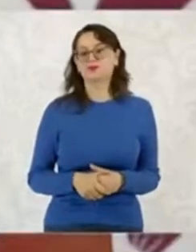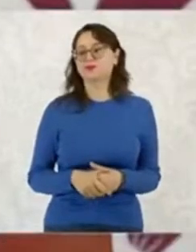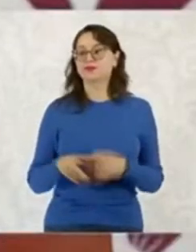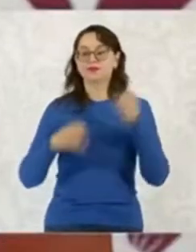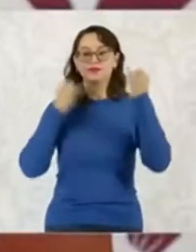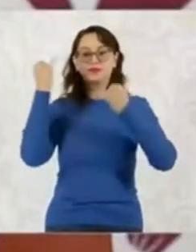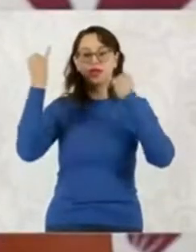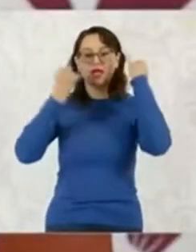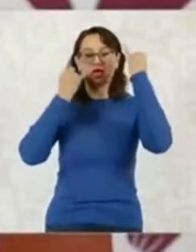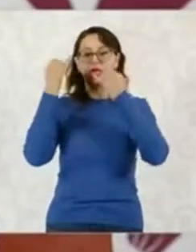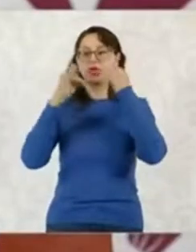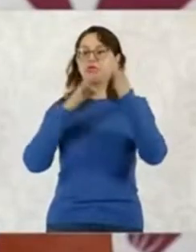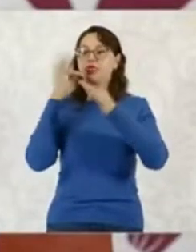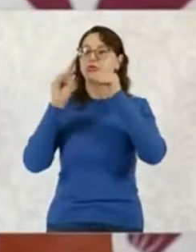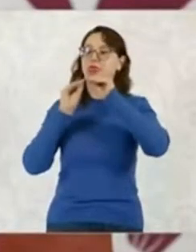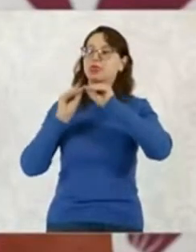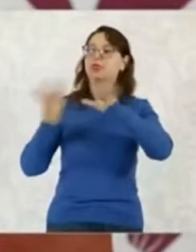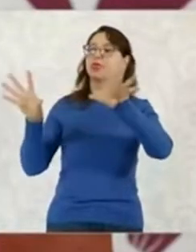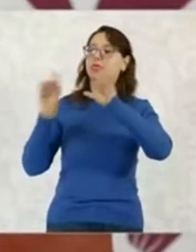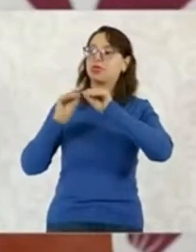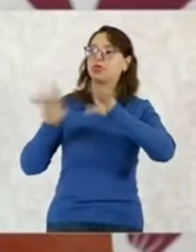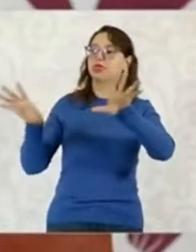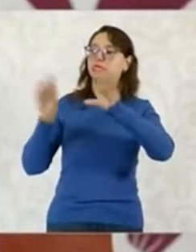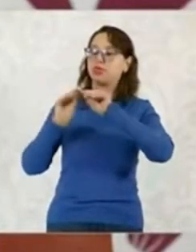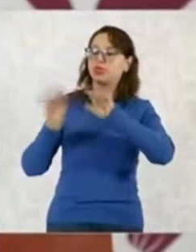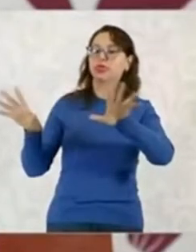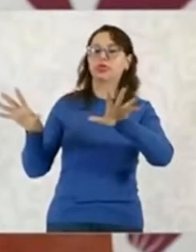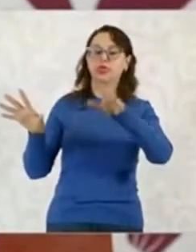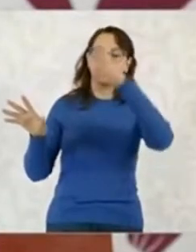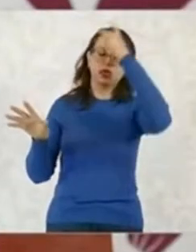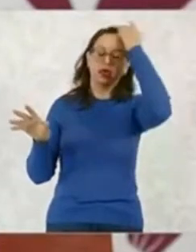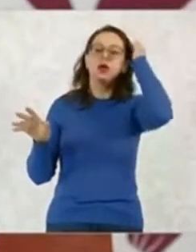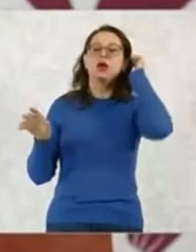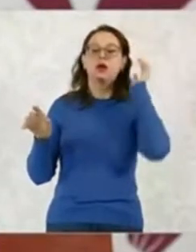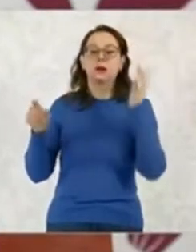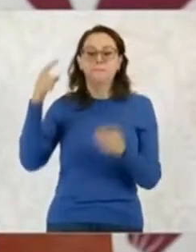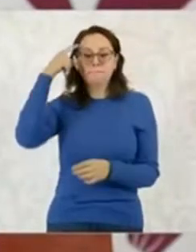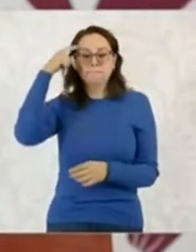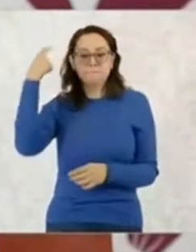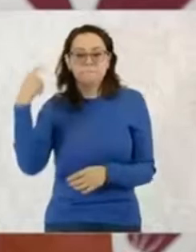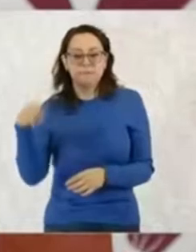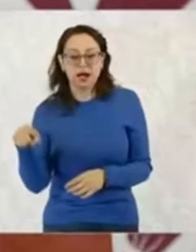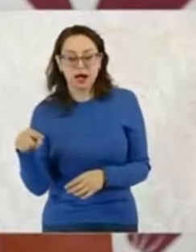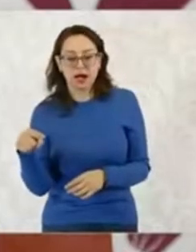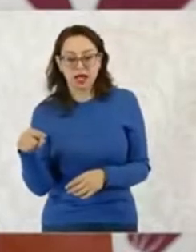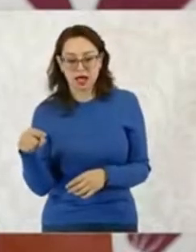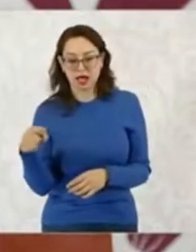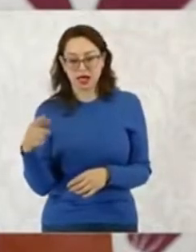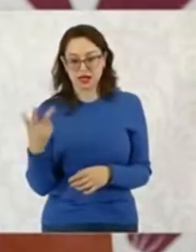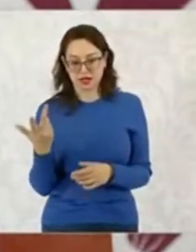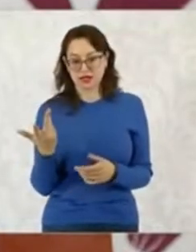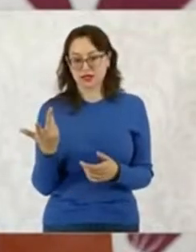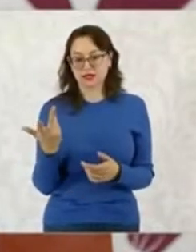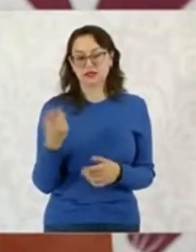divulgan esta información, entre otras cosas, pues también para equipararse al tema del